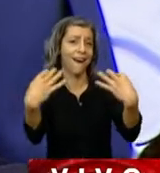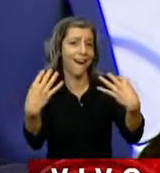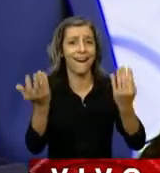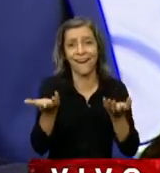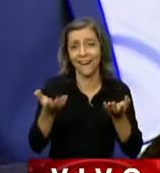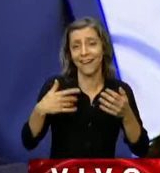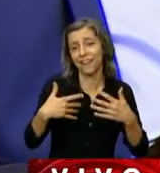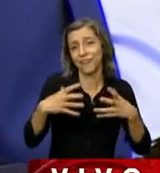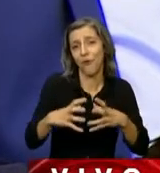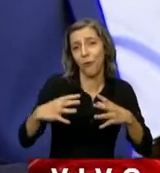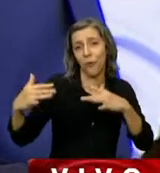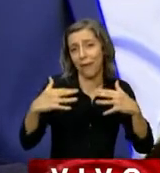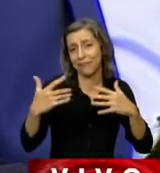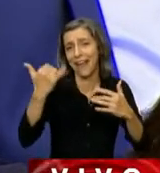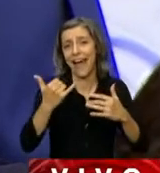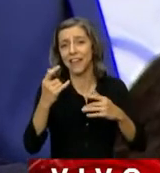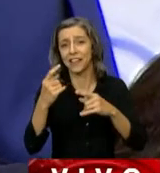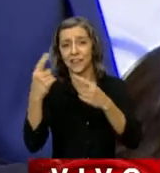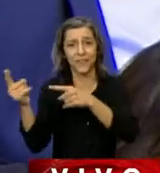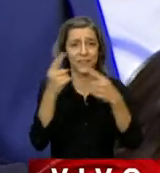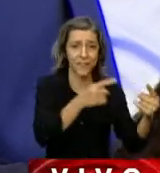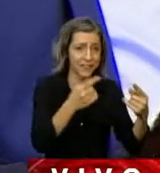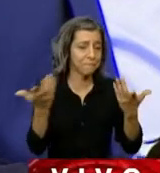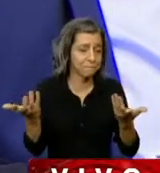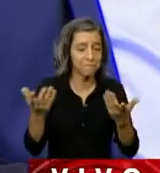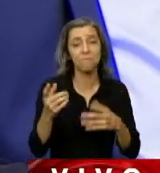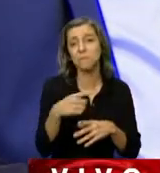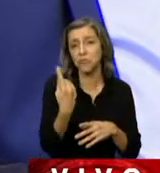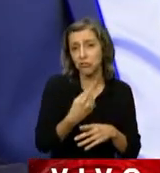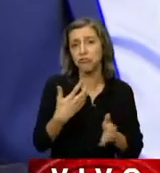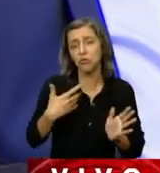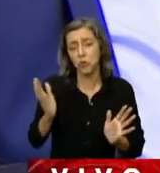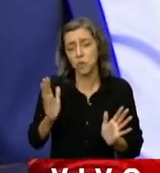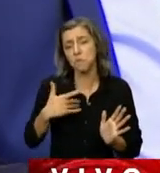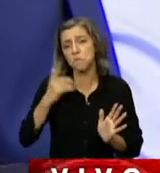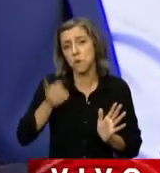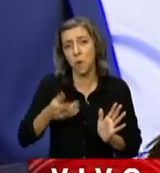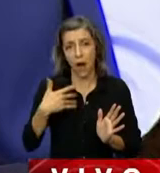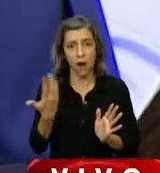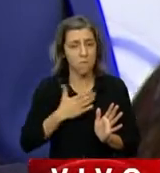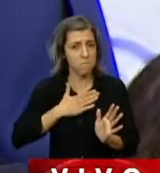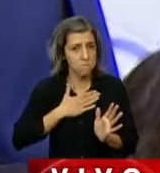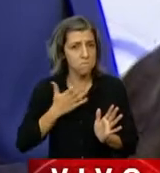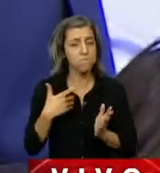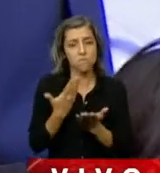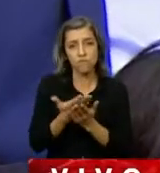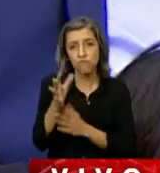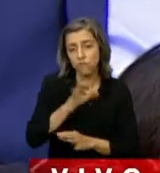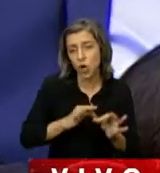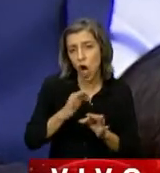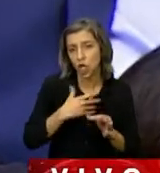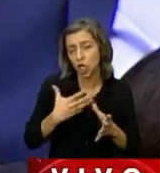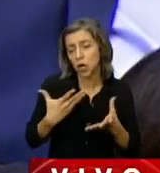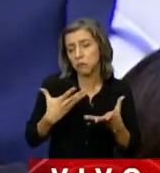proyecto, sino que nosotros presentamos un proyecto que después unimos al proyecto mayoritario, tanto de este bloque